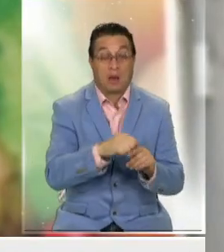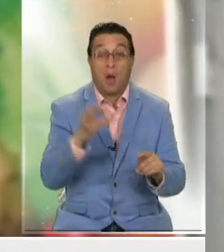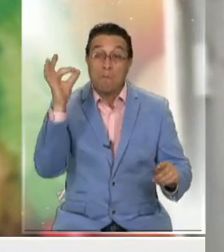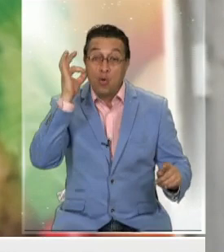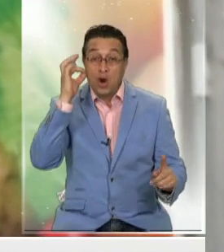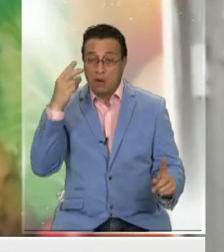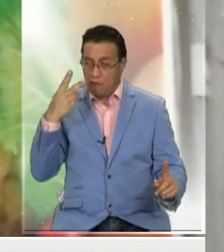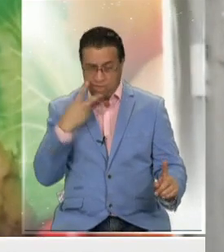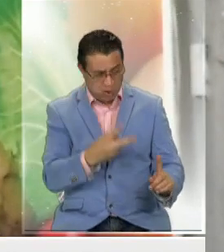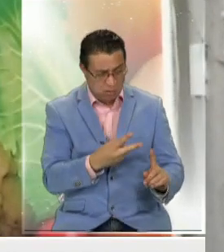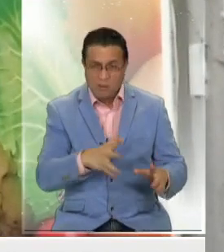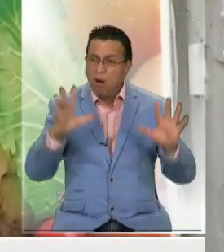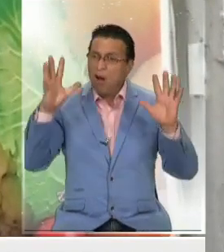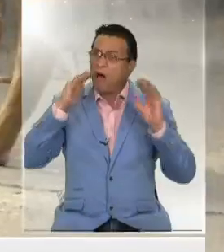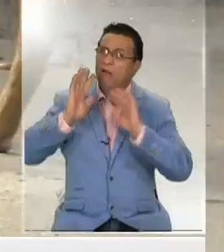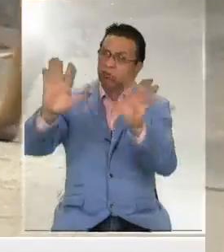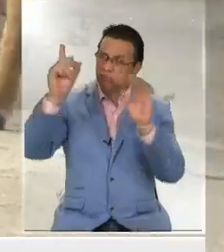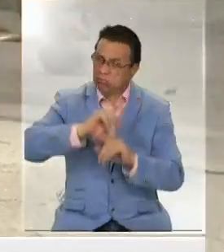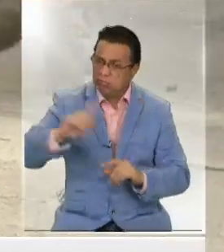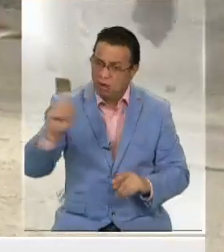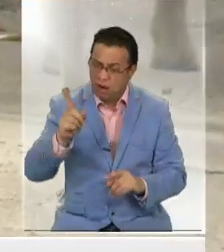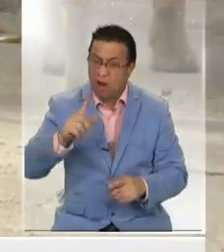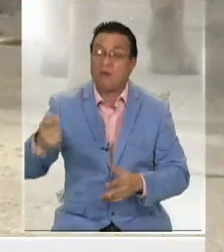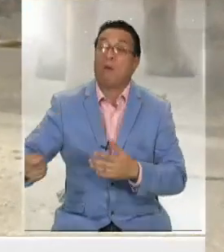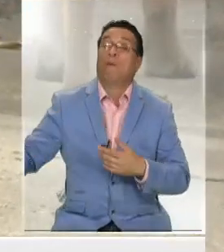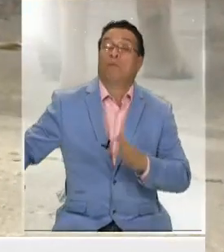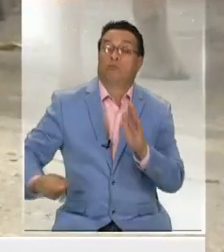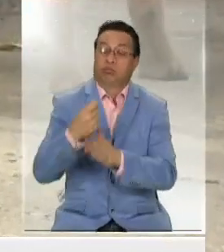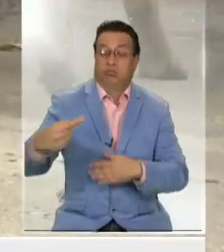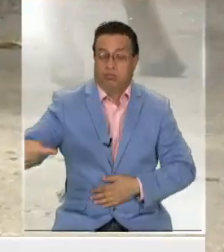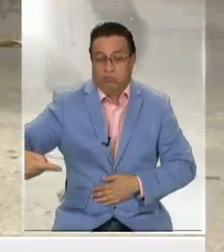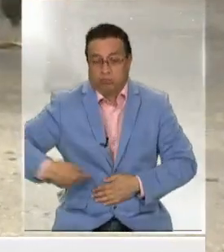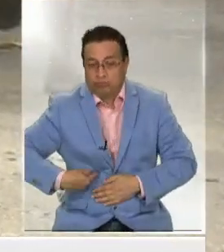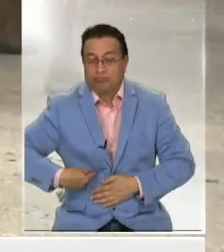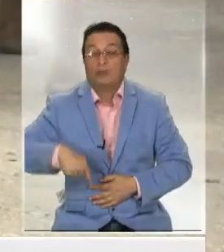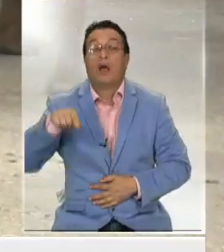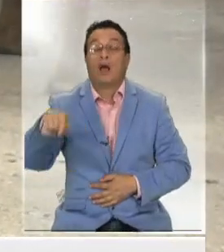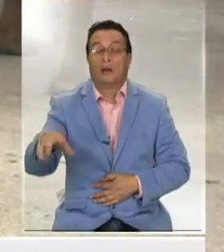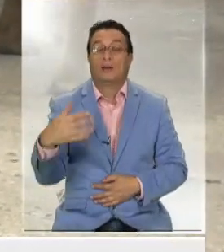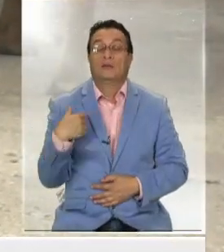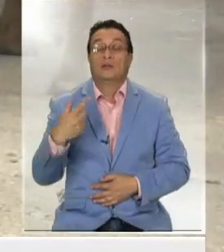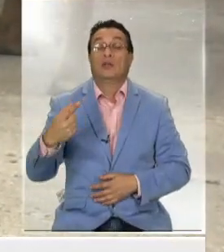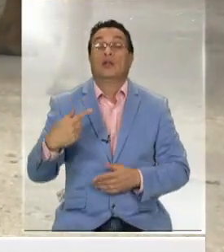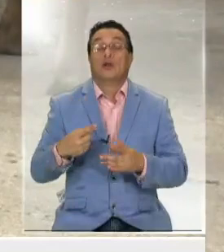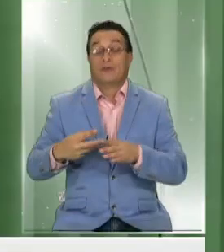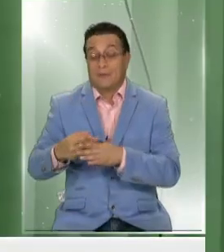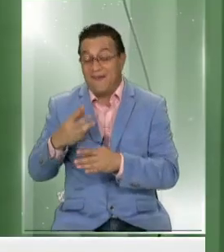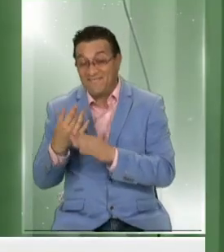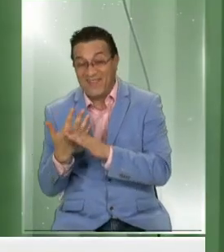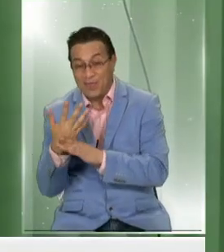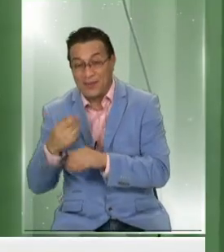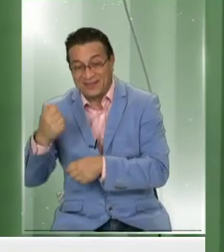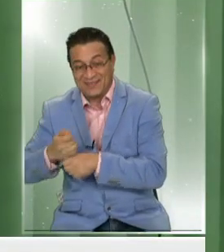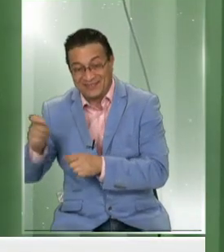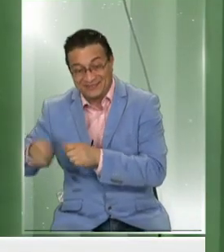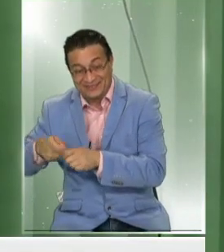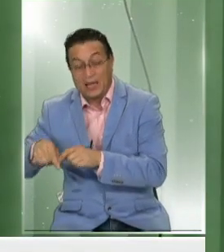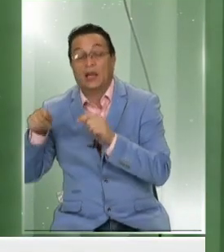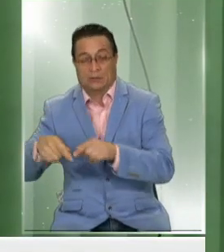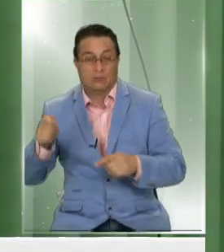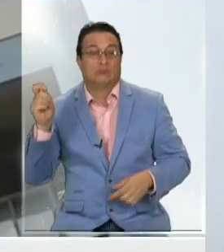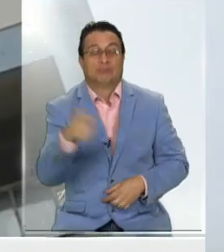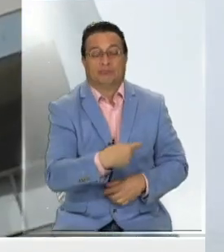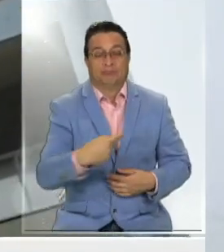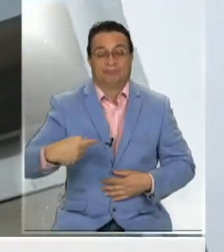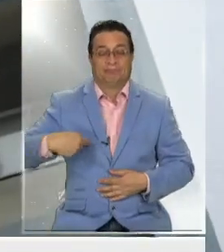vio y decidió increparlo, momento en que fue apuñalada con un cuchillo que era utilizado para cortar las verduras, según la indagatoria de la